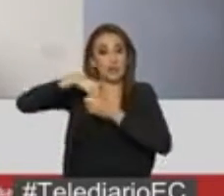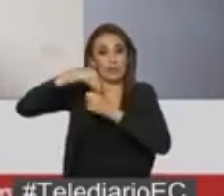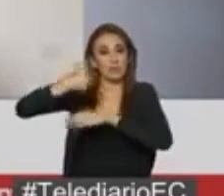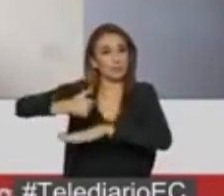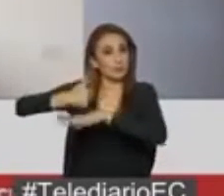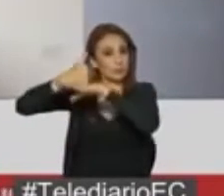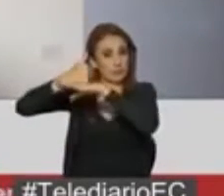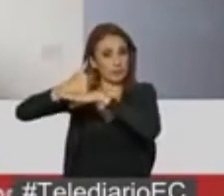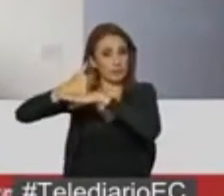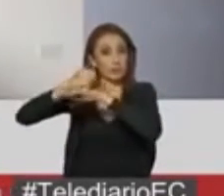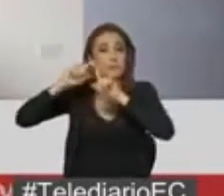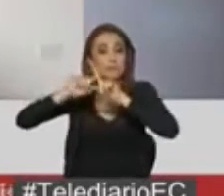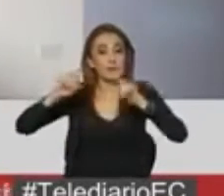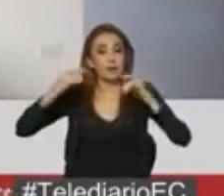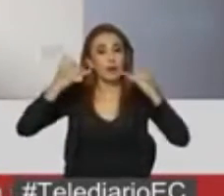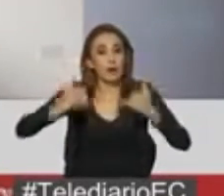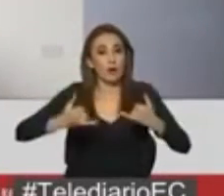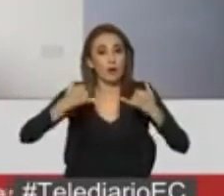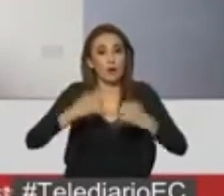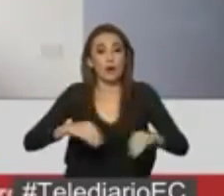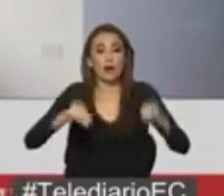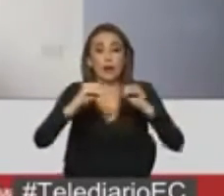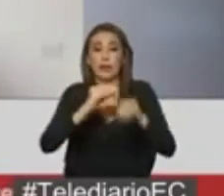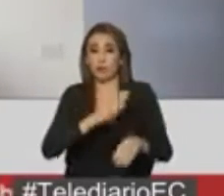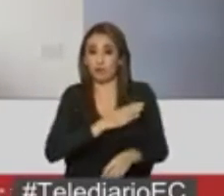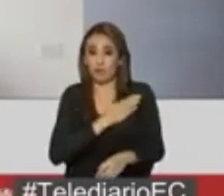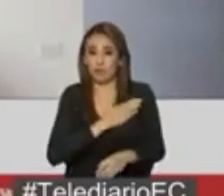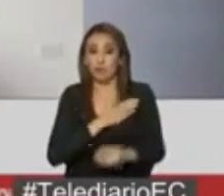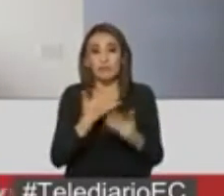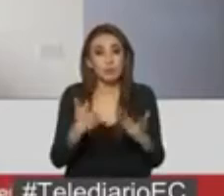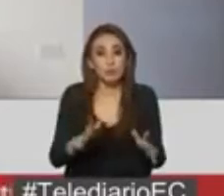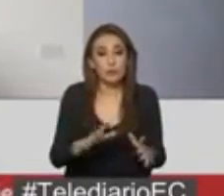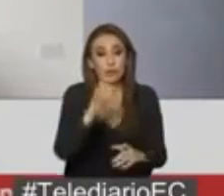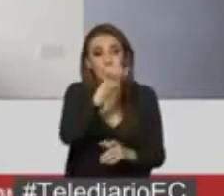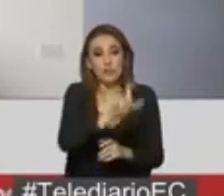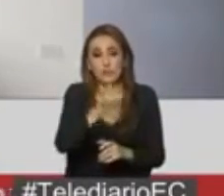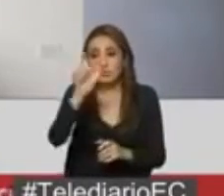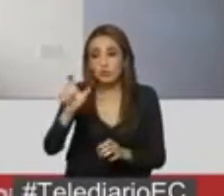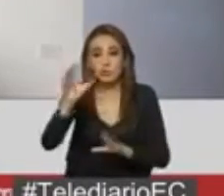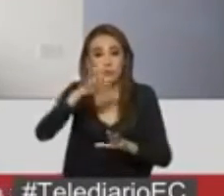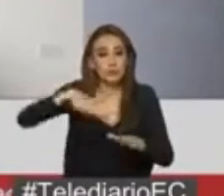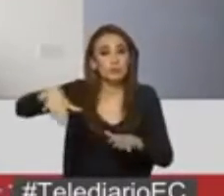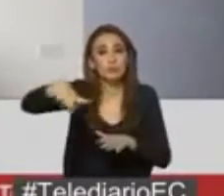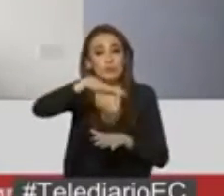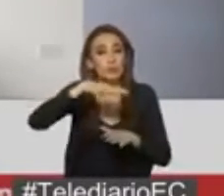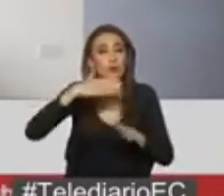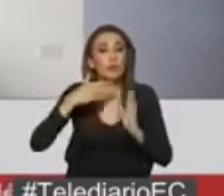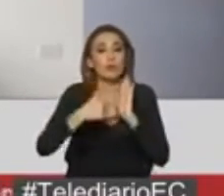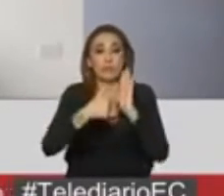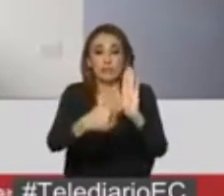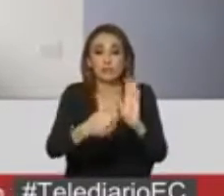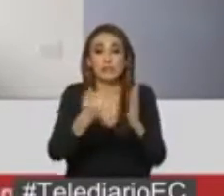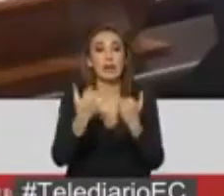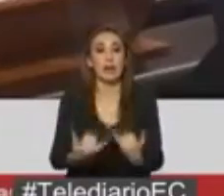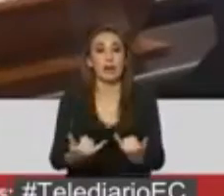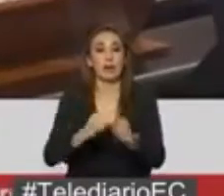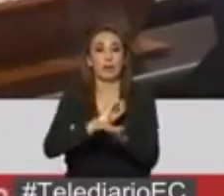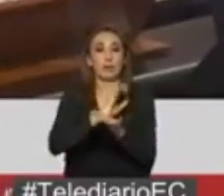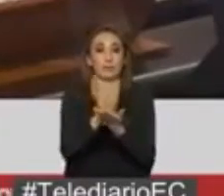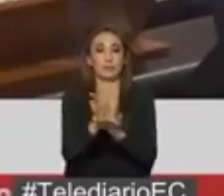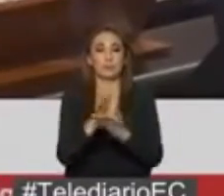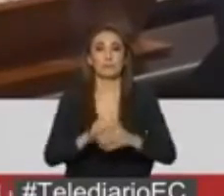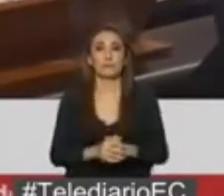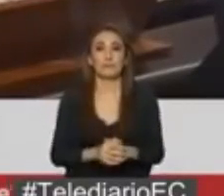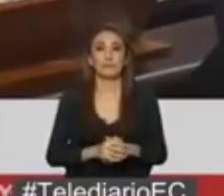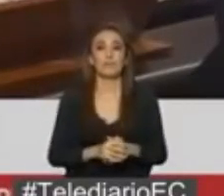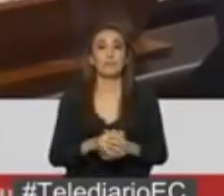ahonda aún más la desconfianza que tenemos los ciudadanos al respecto del actuar de la Asamblea Nacional. Ambos